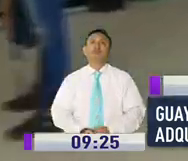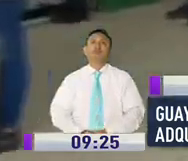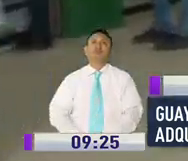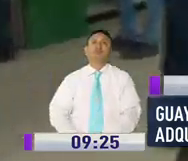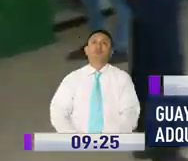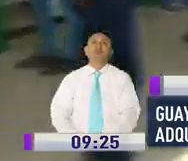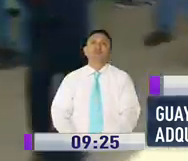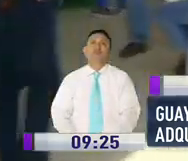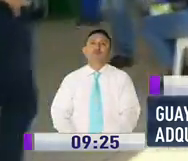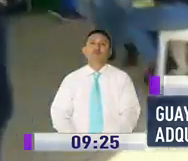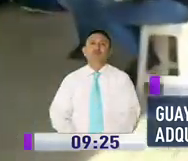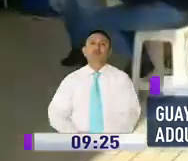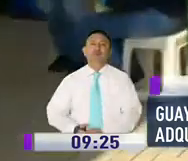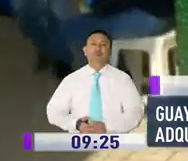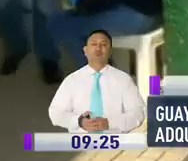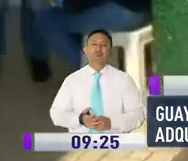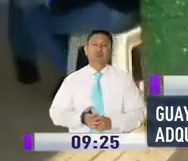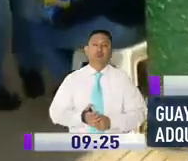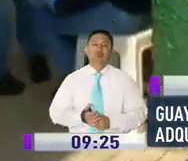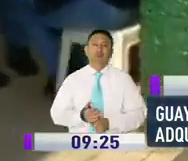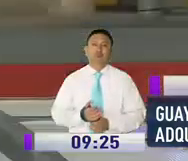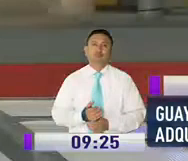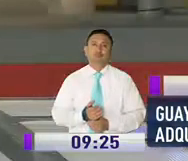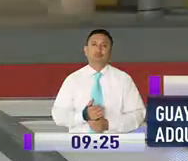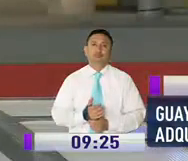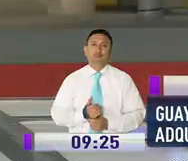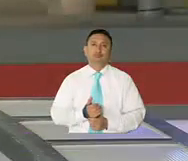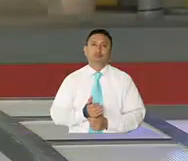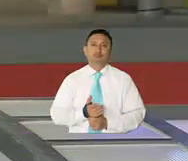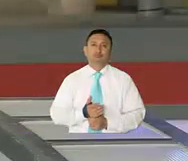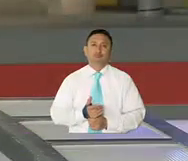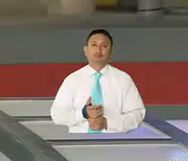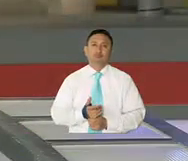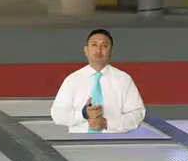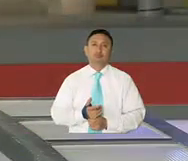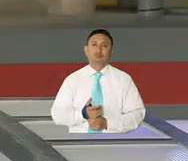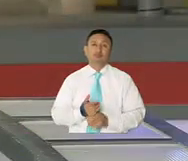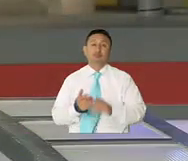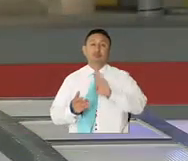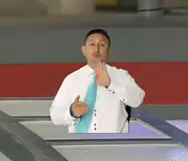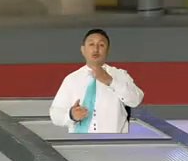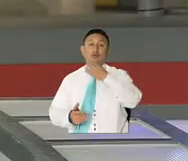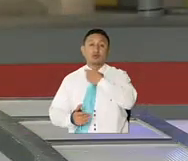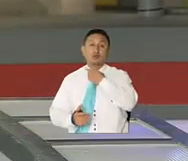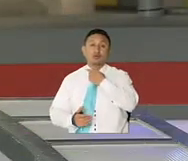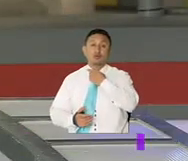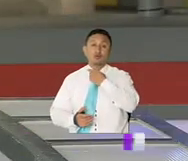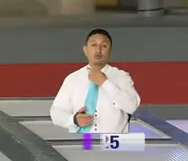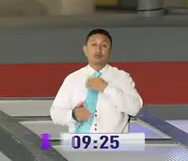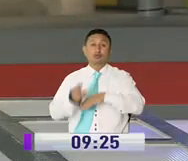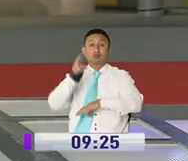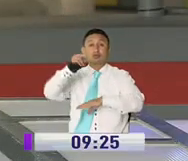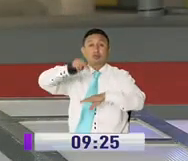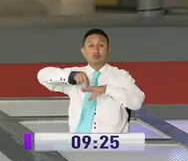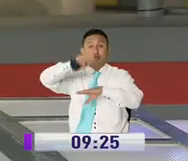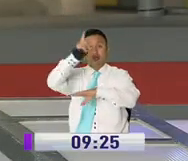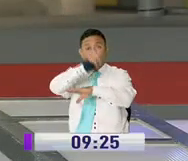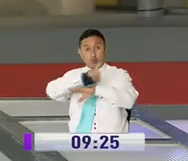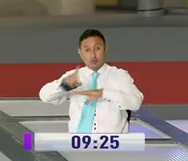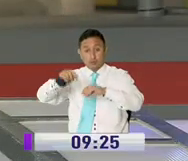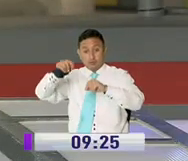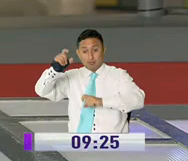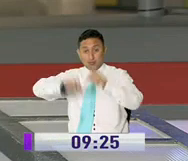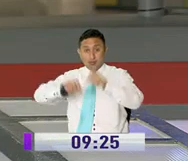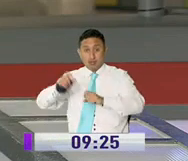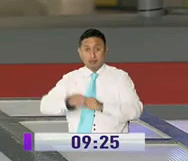Informó José Morales. En la ciudadela 4 de agosto del Cantón Novol, provincia del Guayas, varios